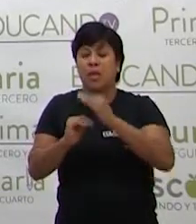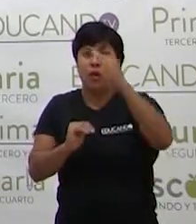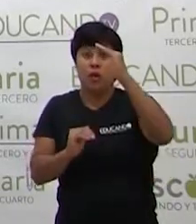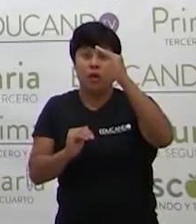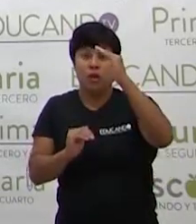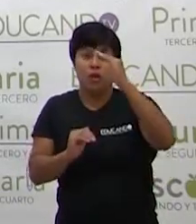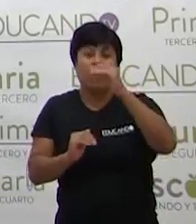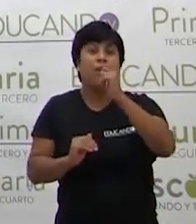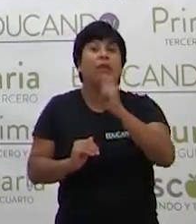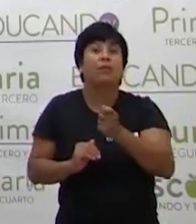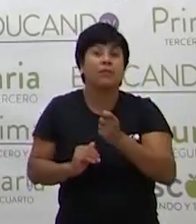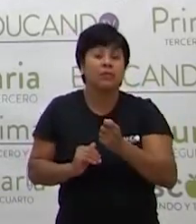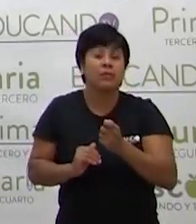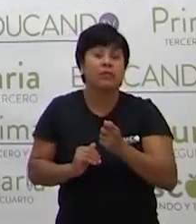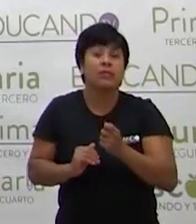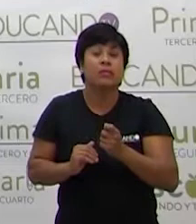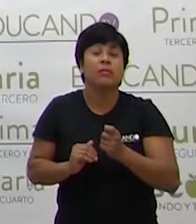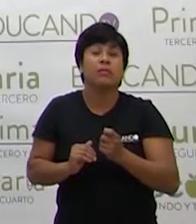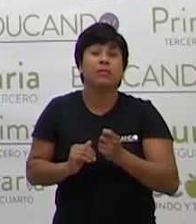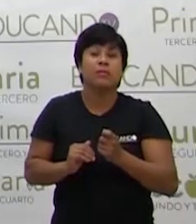Pues sería el